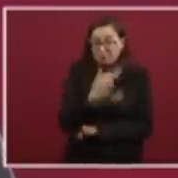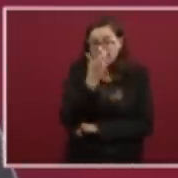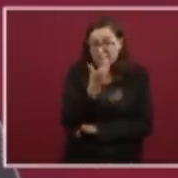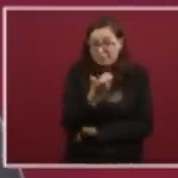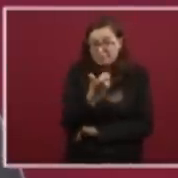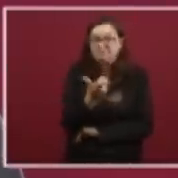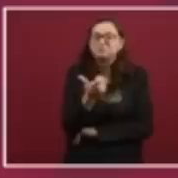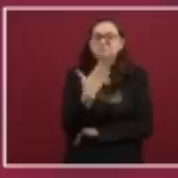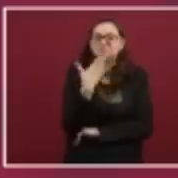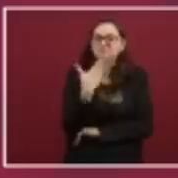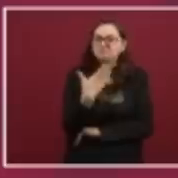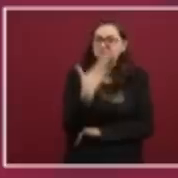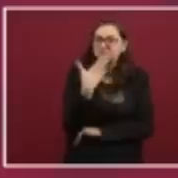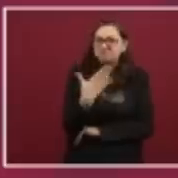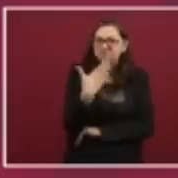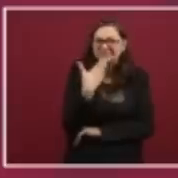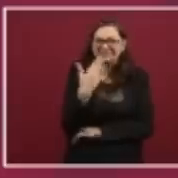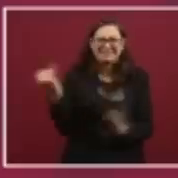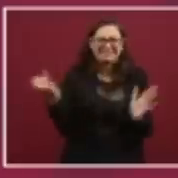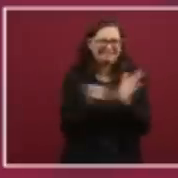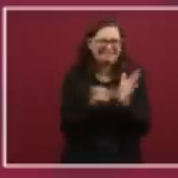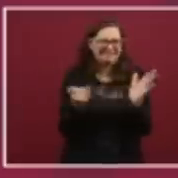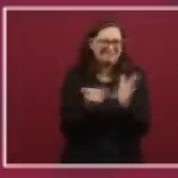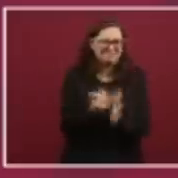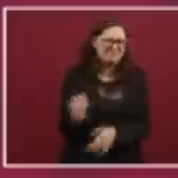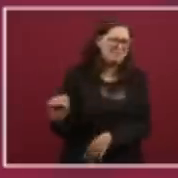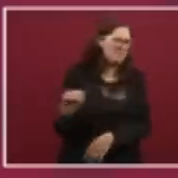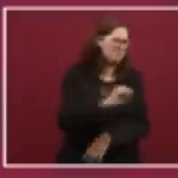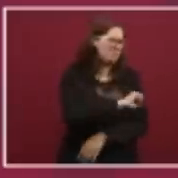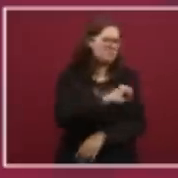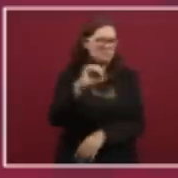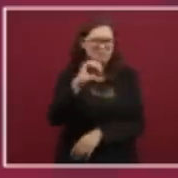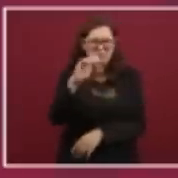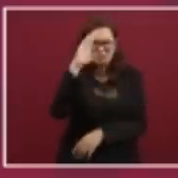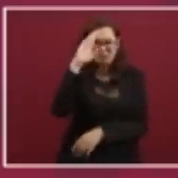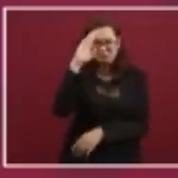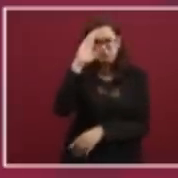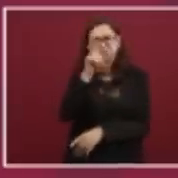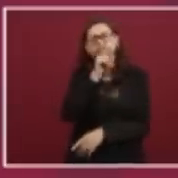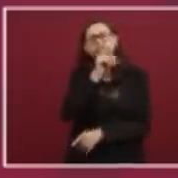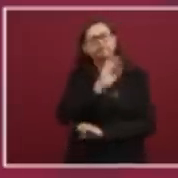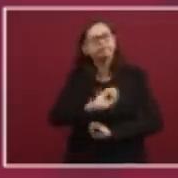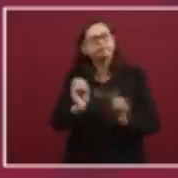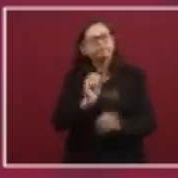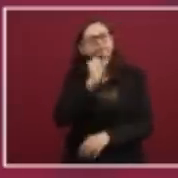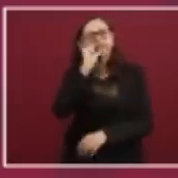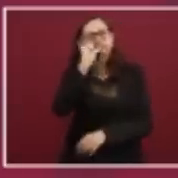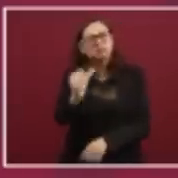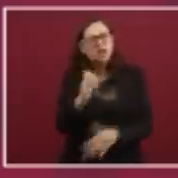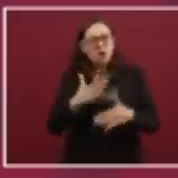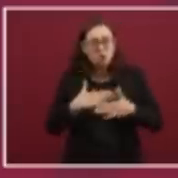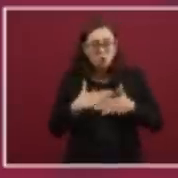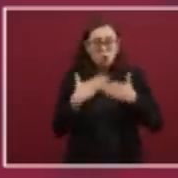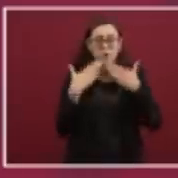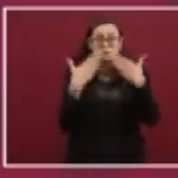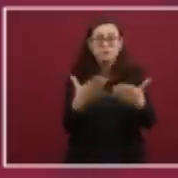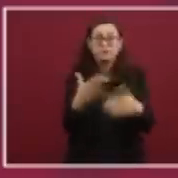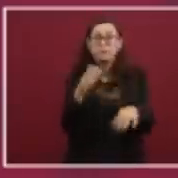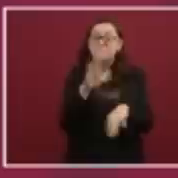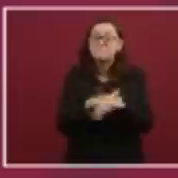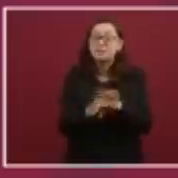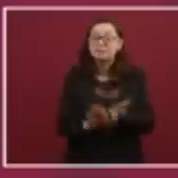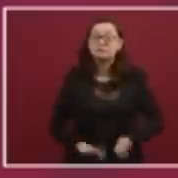No tenemos problemas de inflación. Hay confianza, sobre todo de inversionistas extranjeros